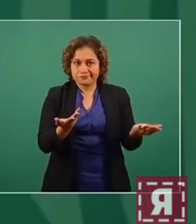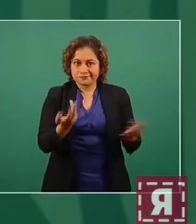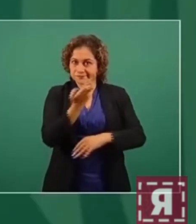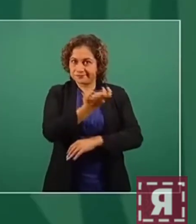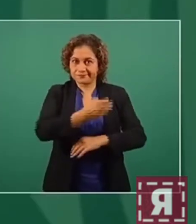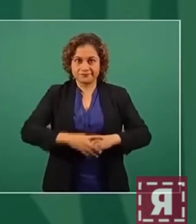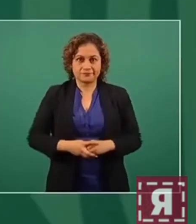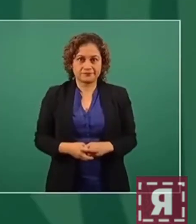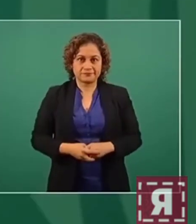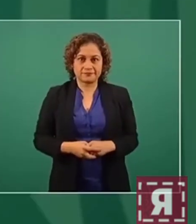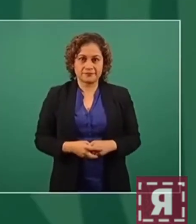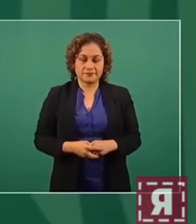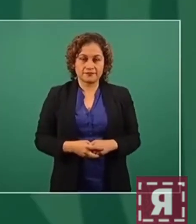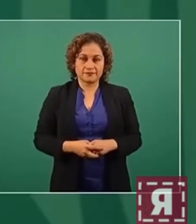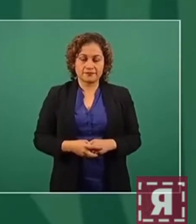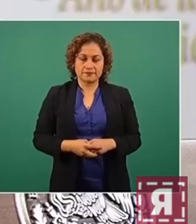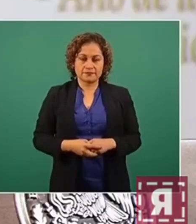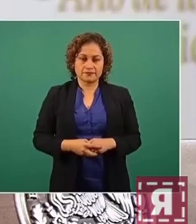Entonces,